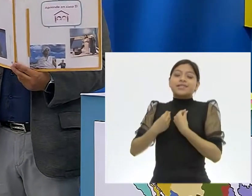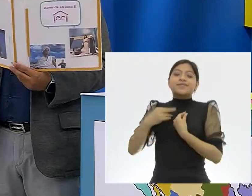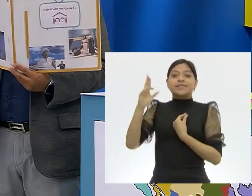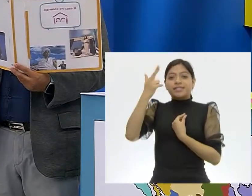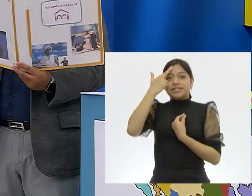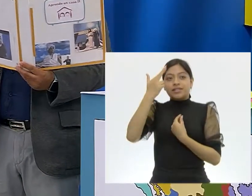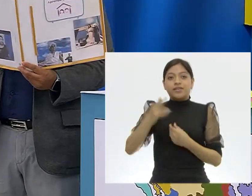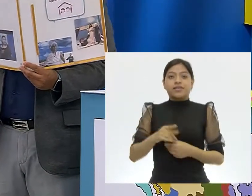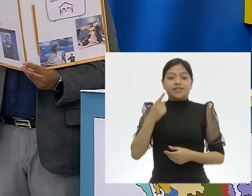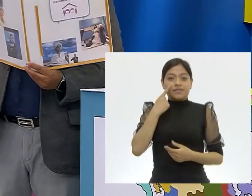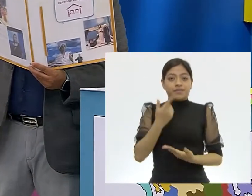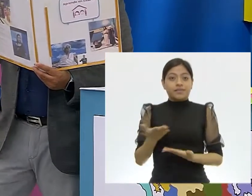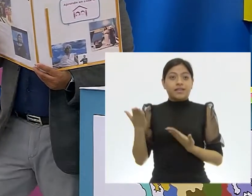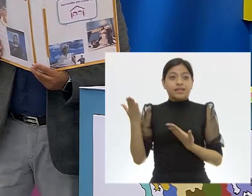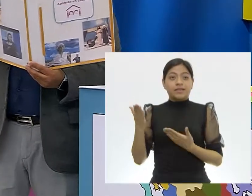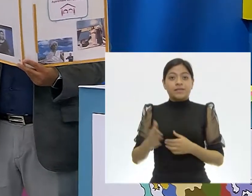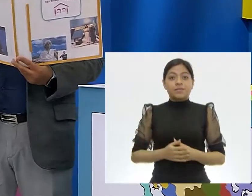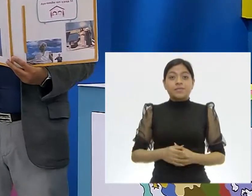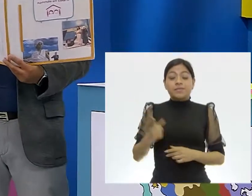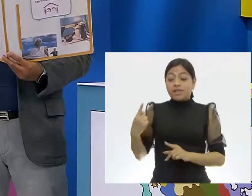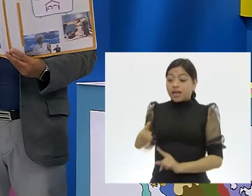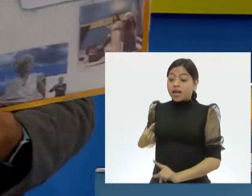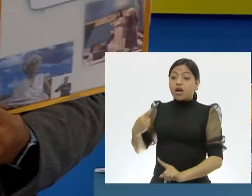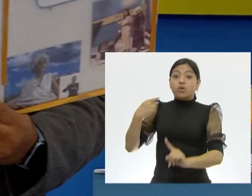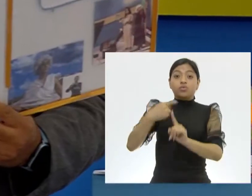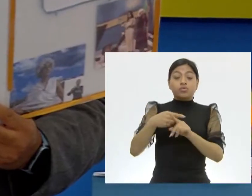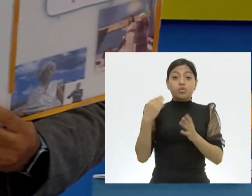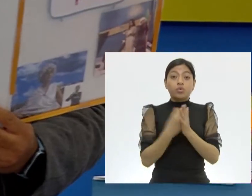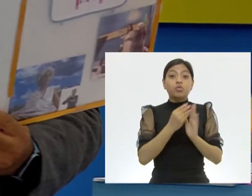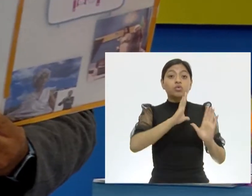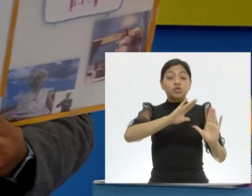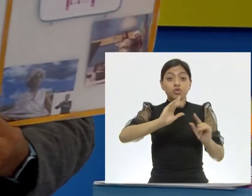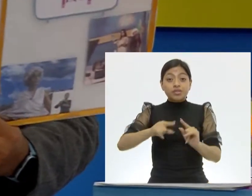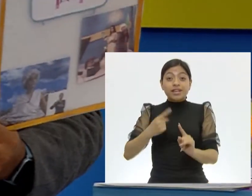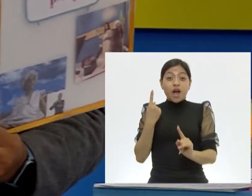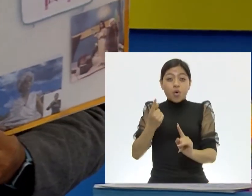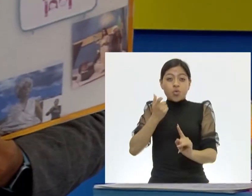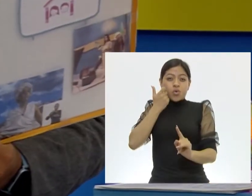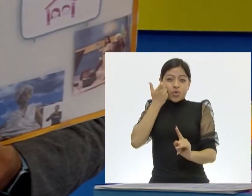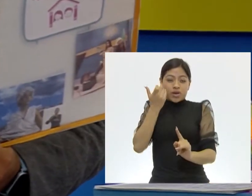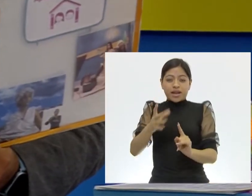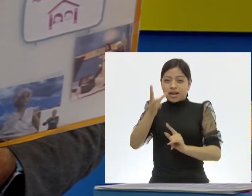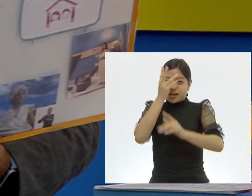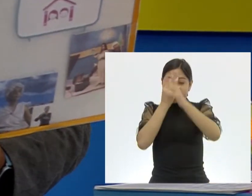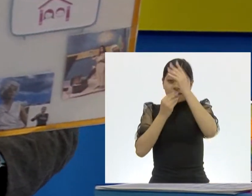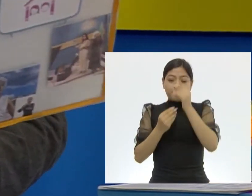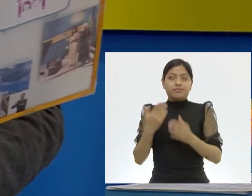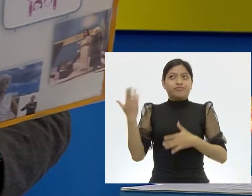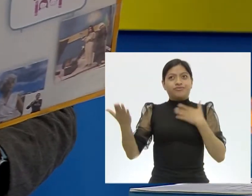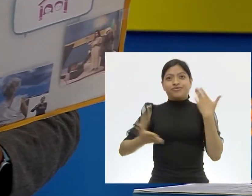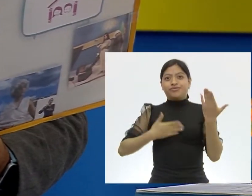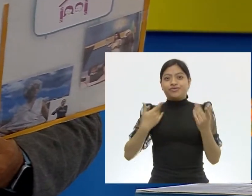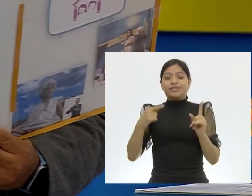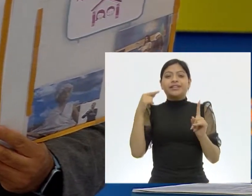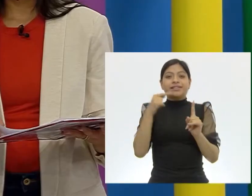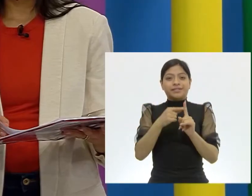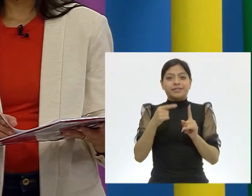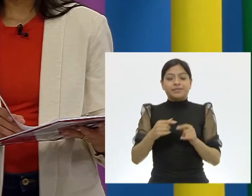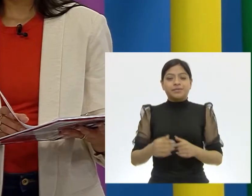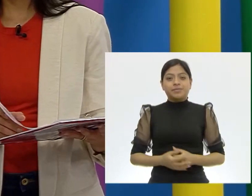hacen recordar algunas de las clases que tuvimos y un aprendizaje esperado que tuvimos muy divertido.